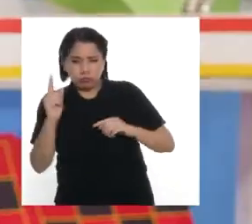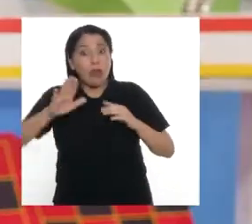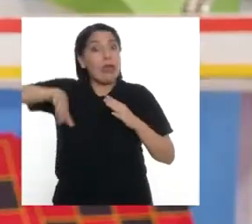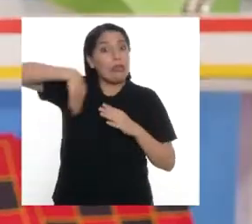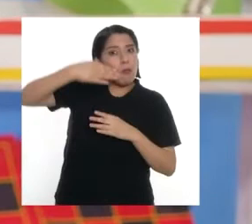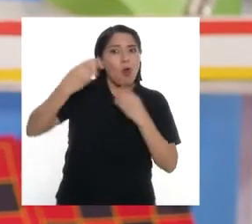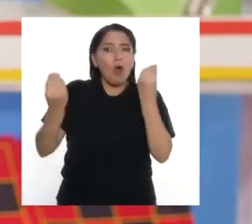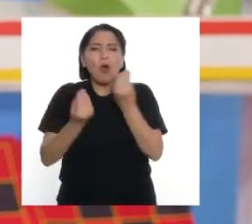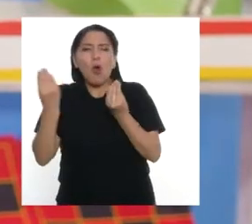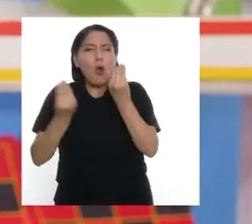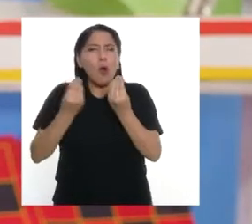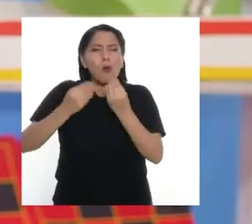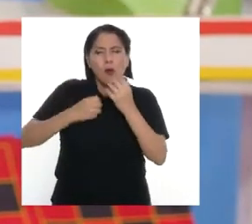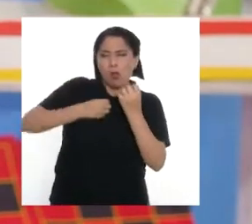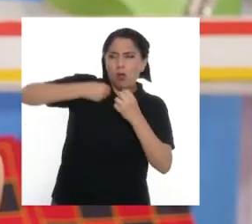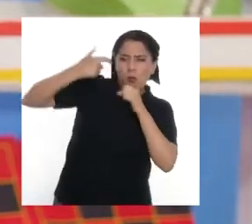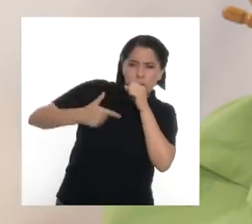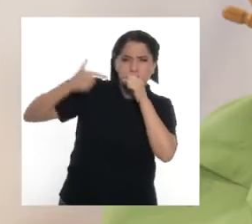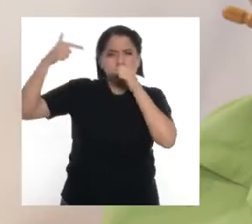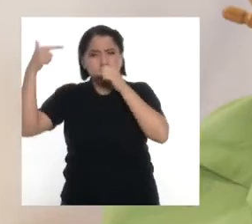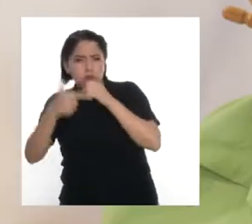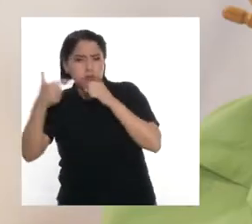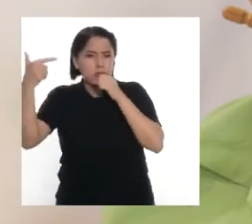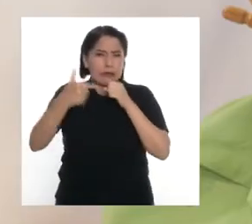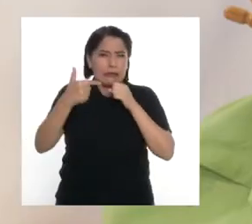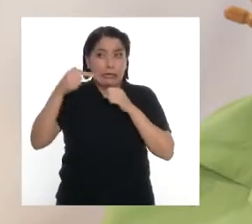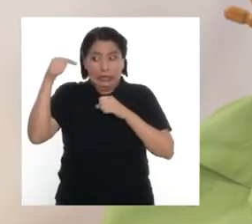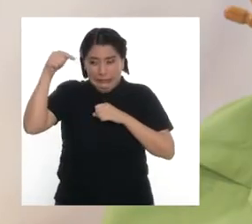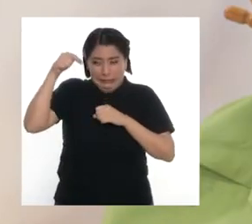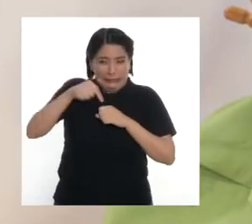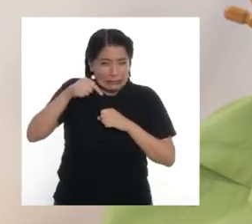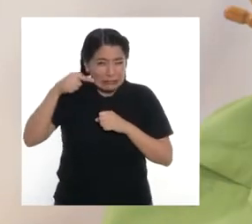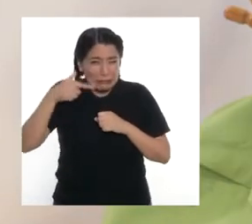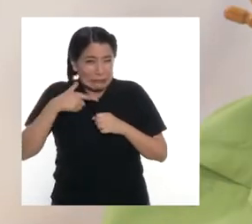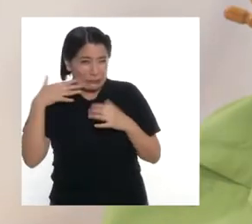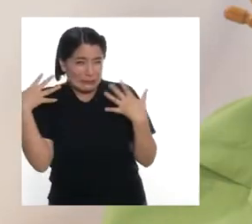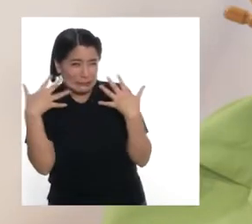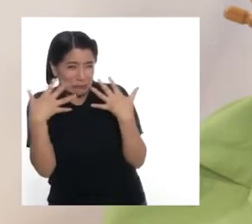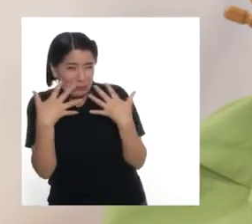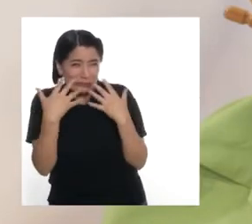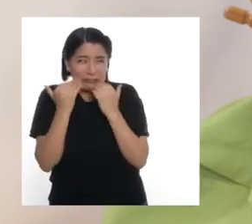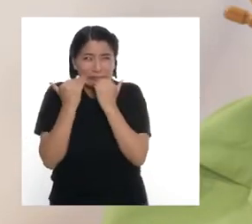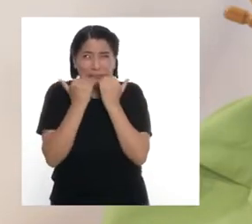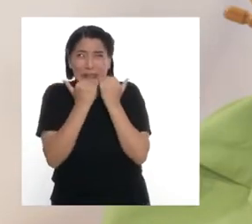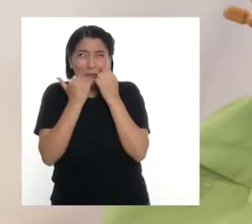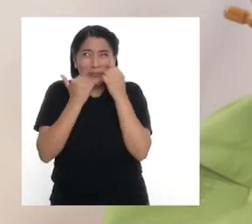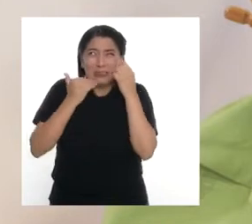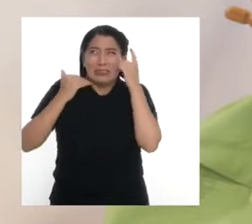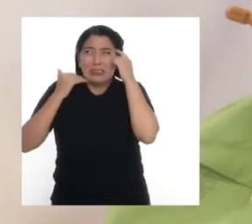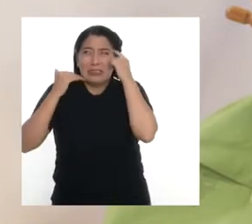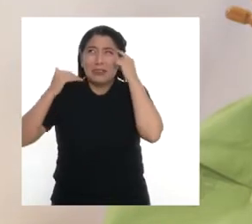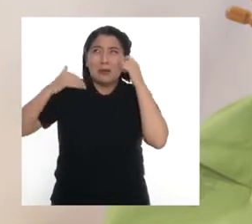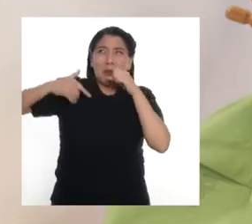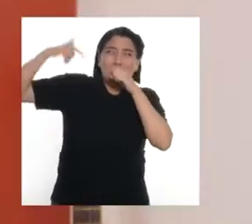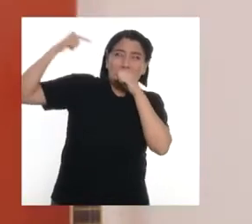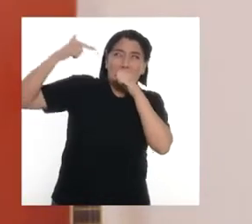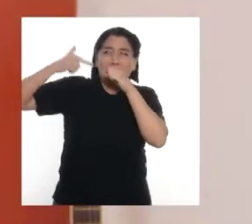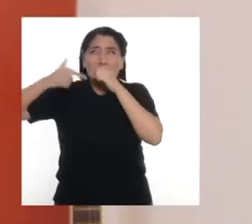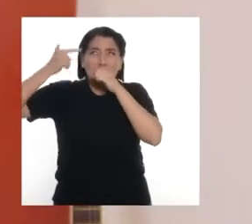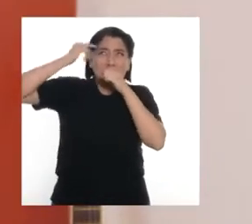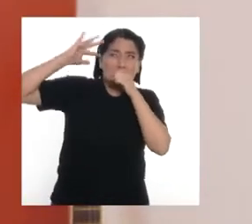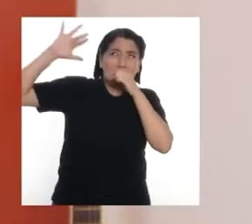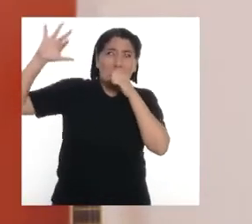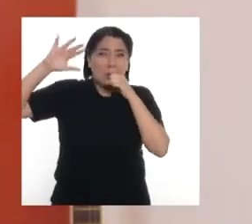Y lo haremos a través de la improvisación. Esa parte me da un poco de nervios. ¿Tengo que inventarlo todo en el momento?